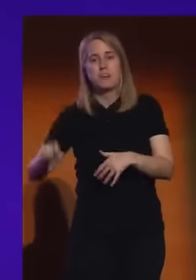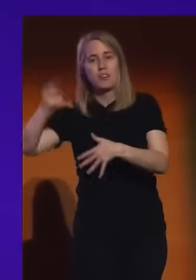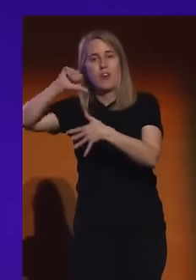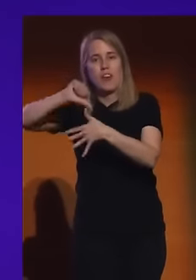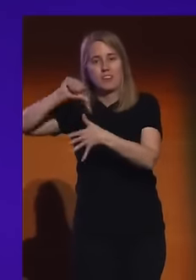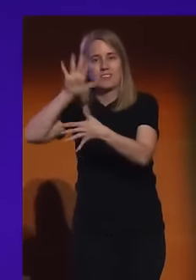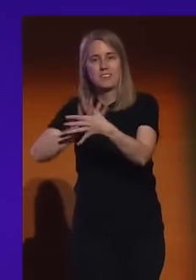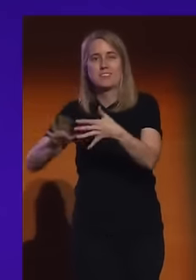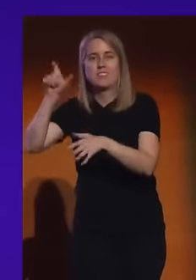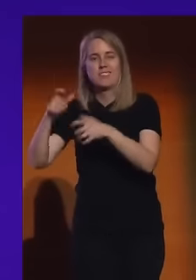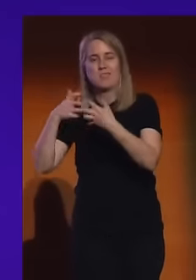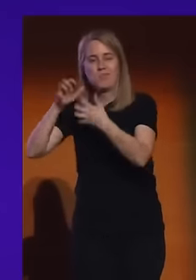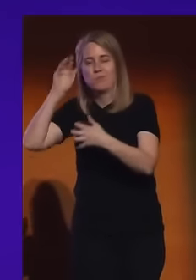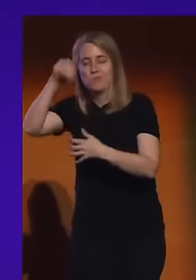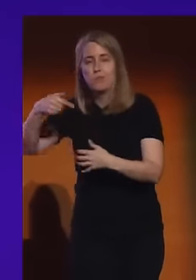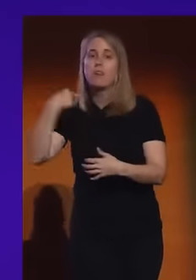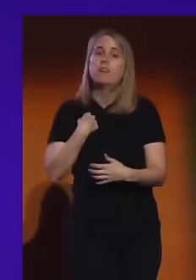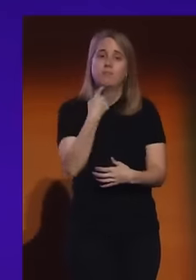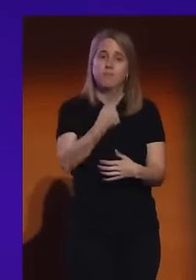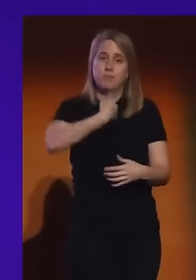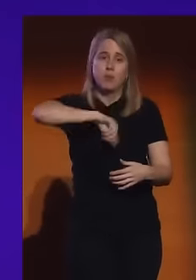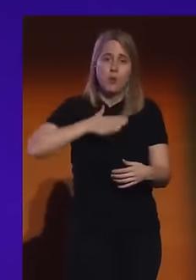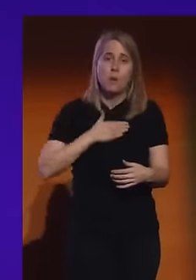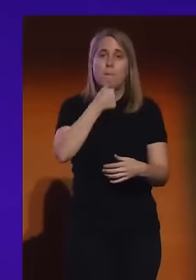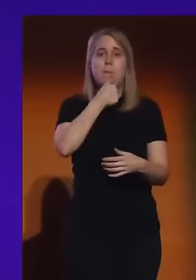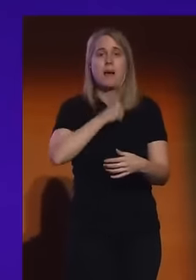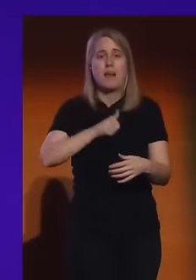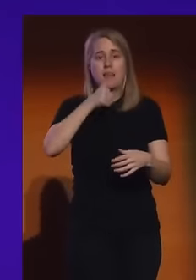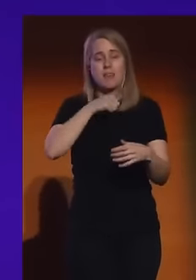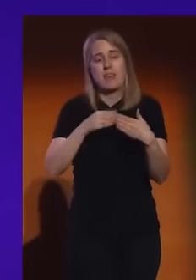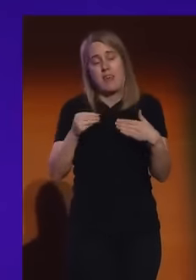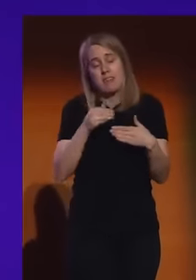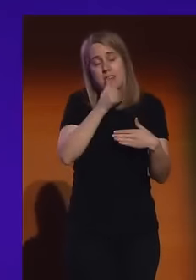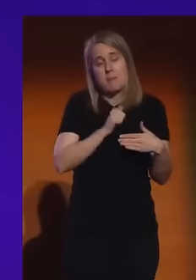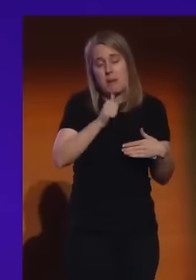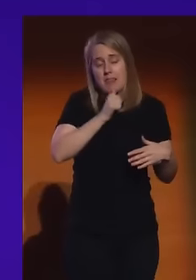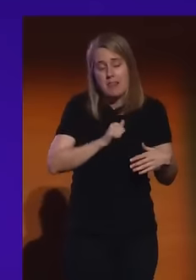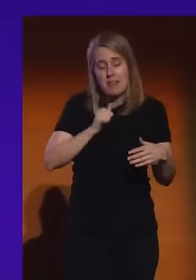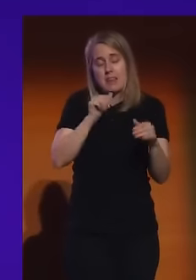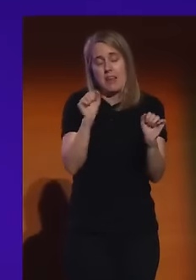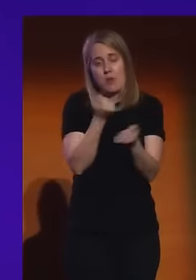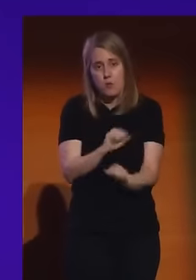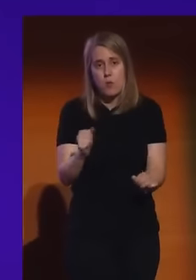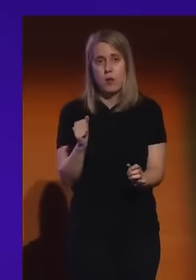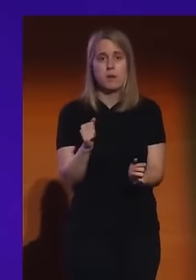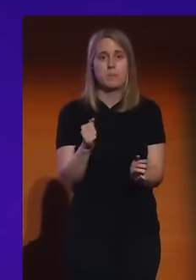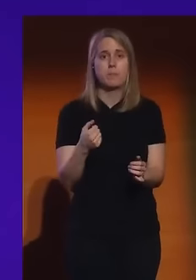latinamerika bat hor la pente